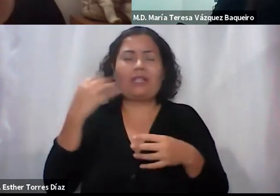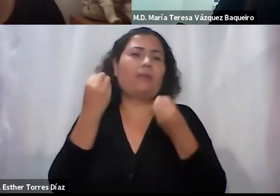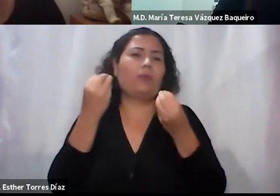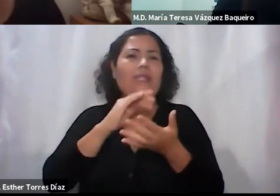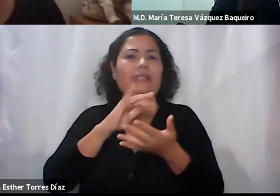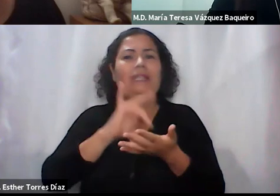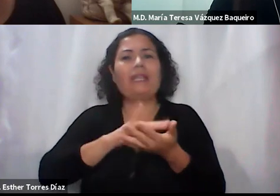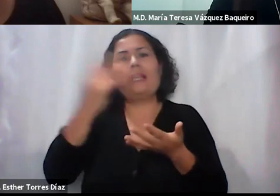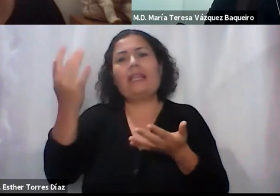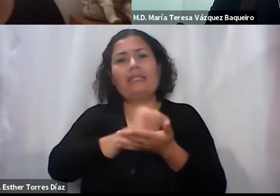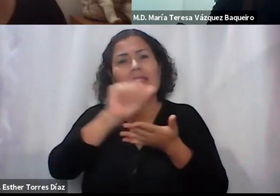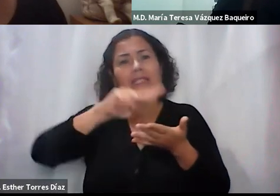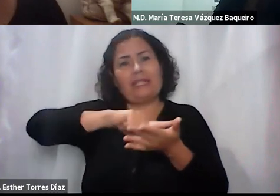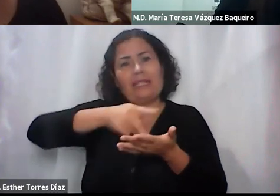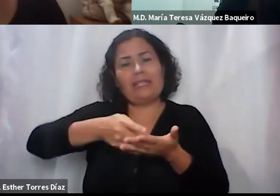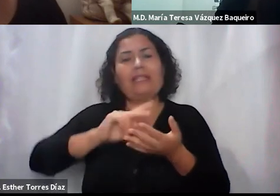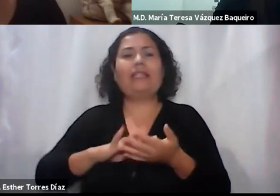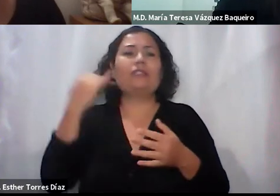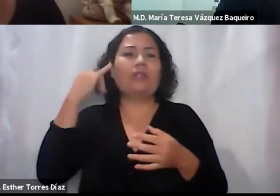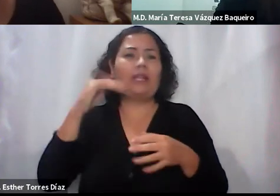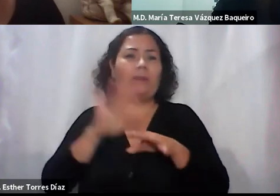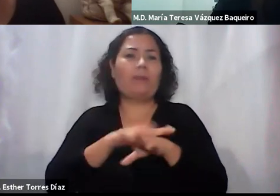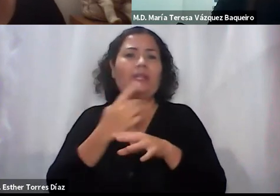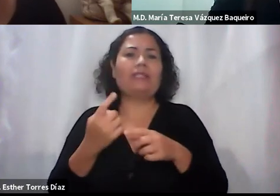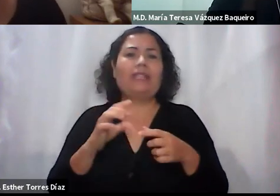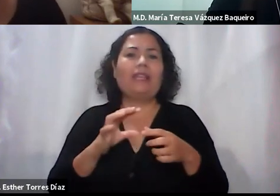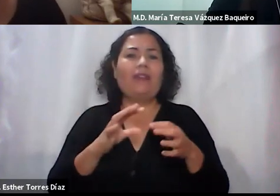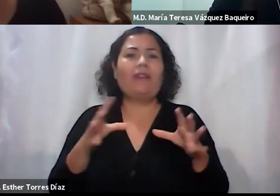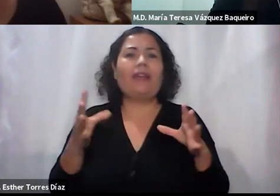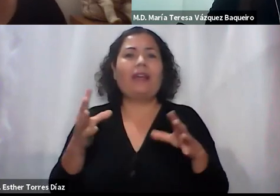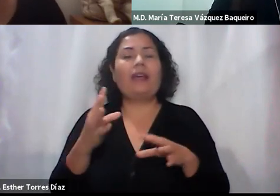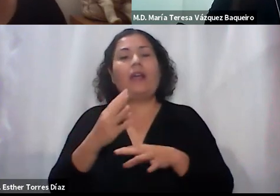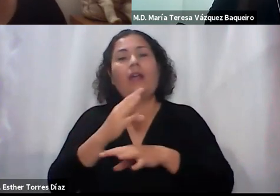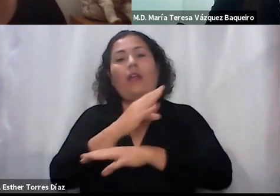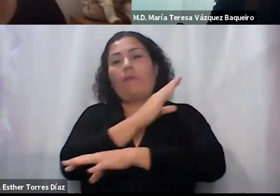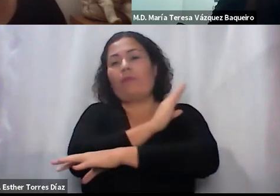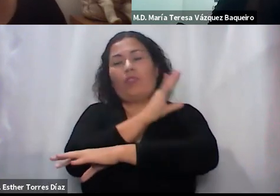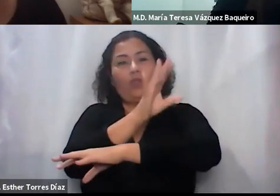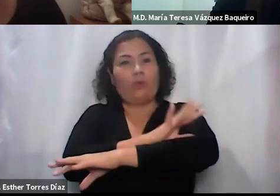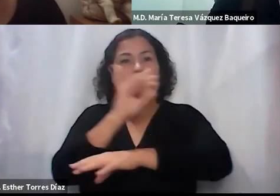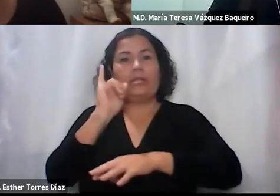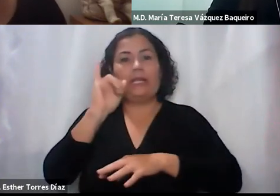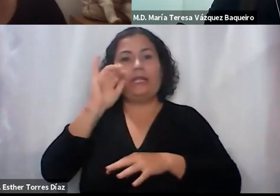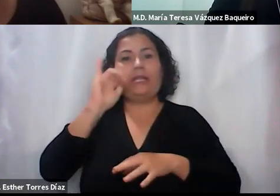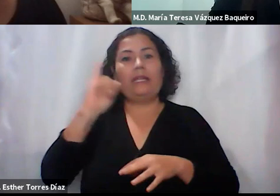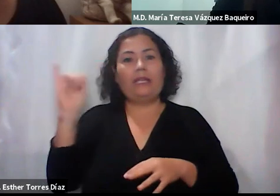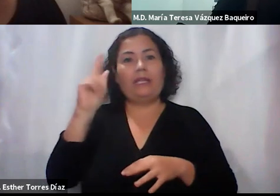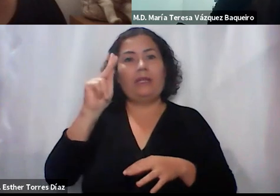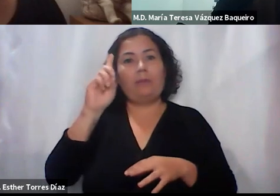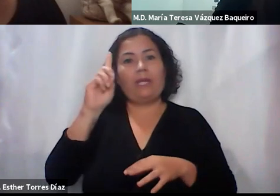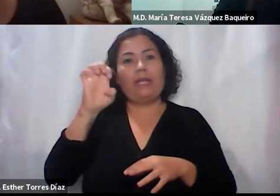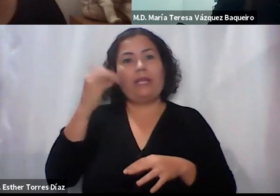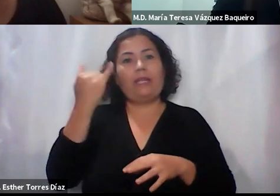eres una gran aliada del IPD y te lo agradecemos de corazón siempre. Desde el inicio de la creación del IPD estás con nosotros, así